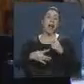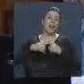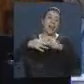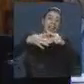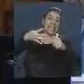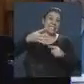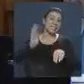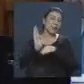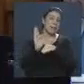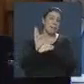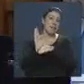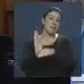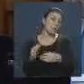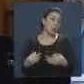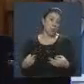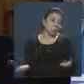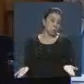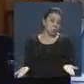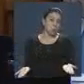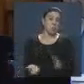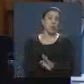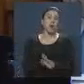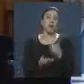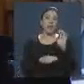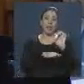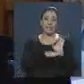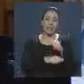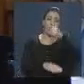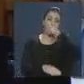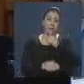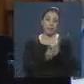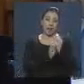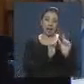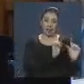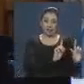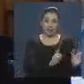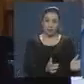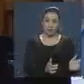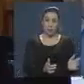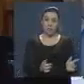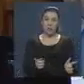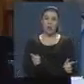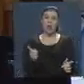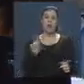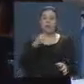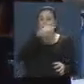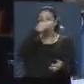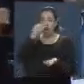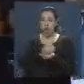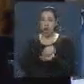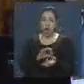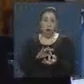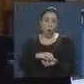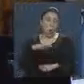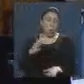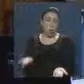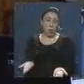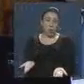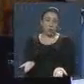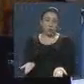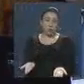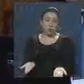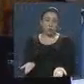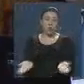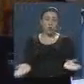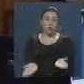son mínimos y razonables, como ser estatales o privadas con acreditación, como no perseguir fines de lucro, mire qué simple,